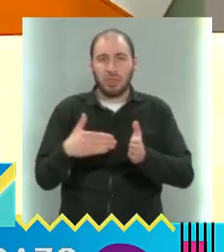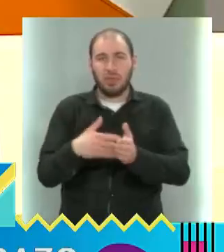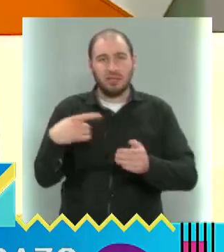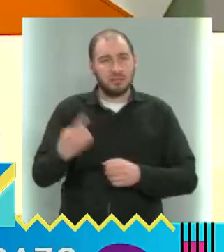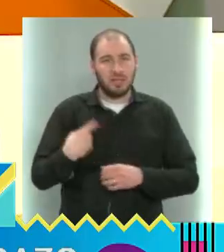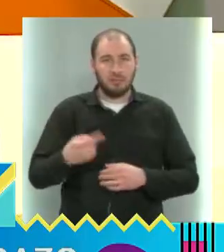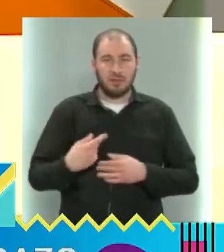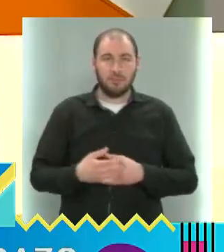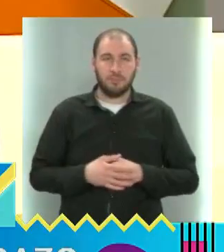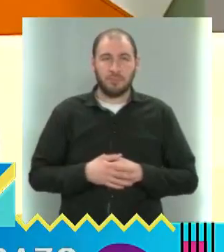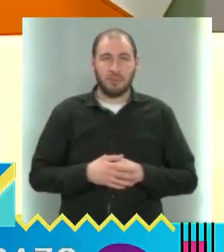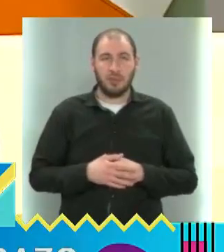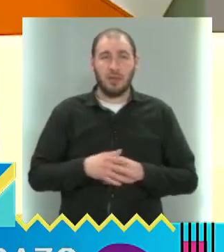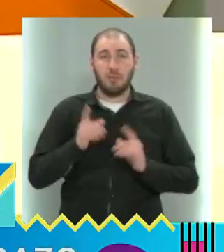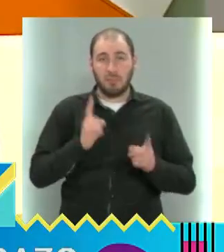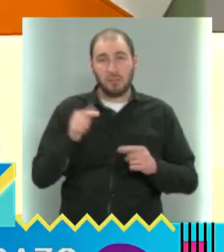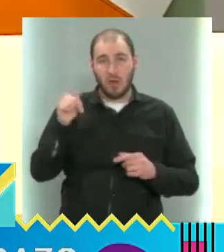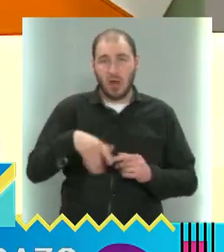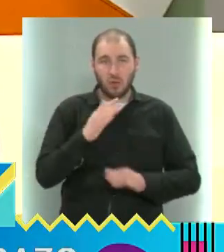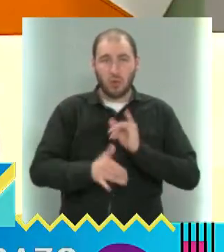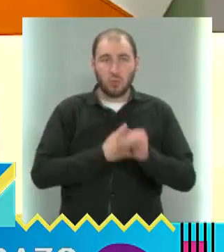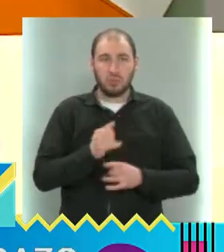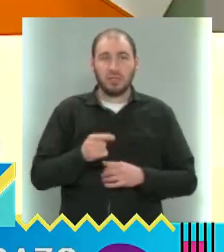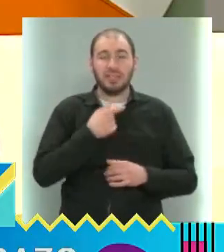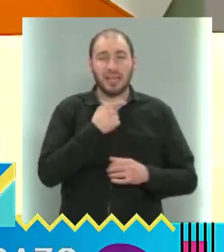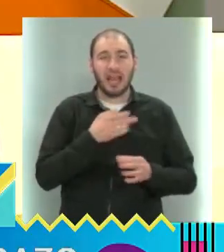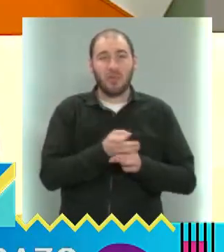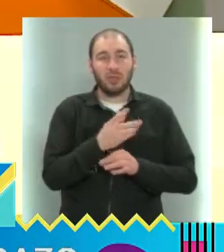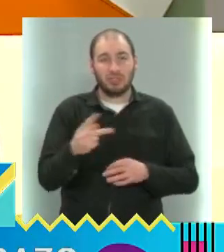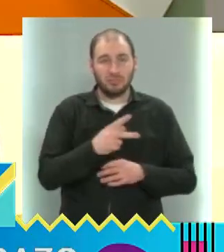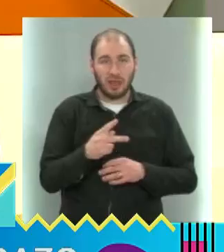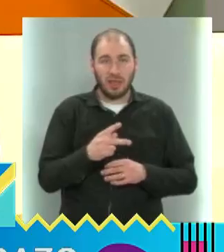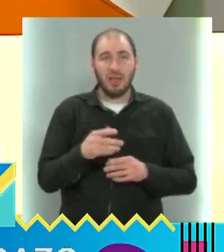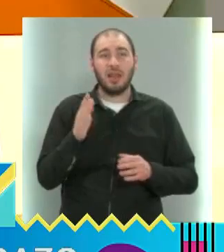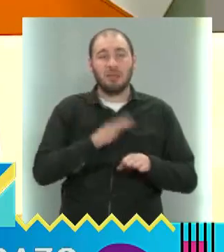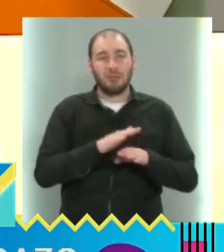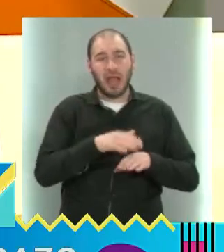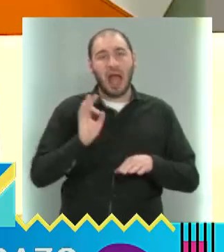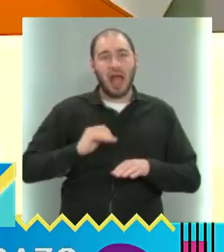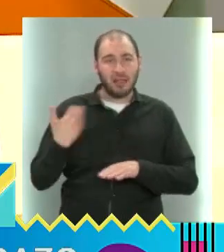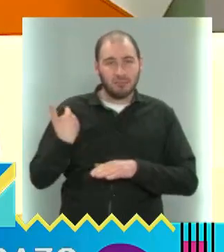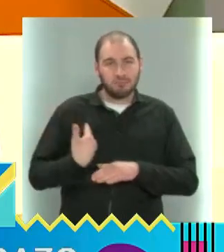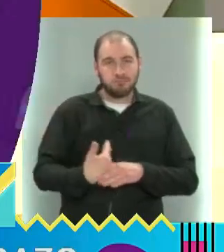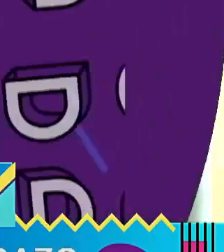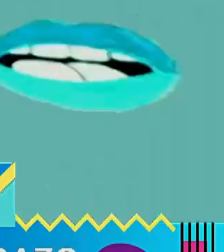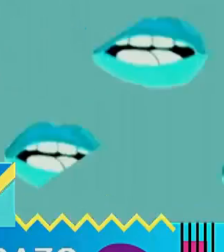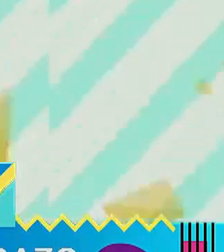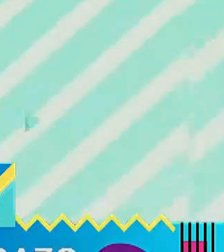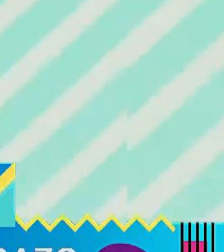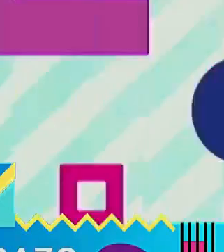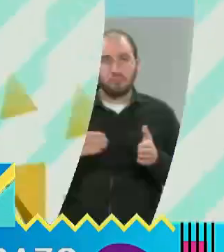y sistemáticamente, ¿no? Los mismos que hoy están diciendo que quieren educación sexual se han encargado todos estos años de